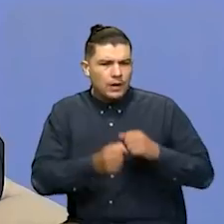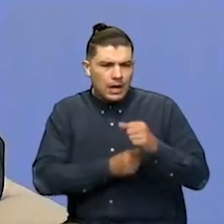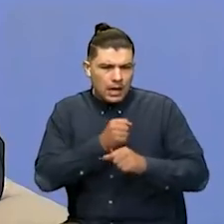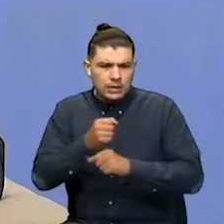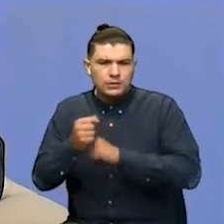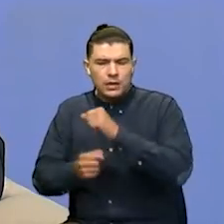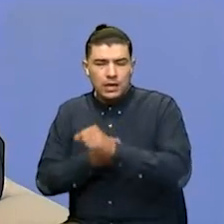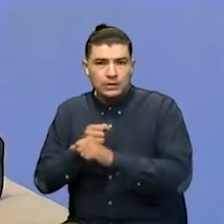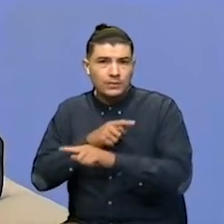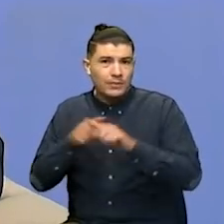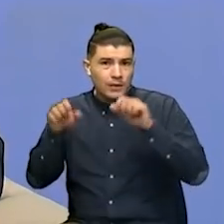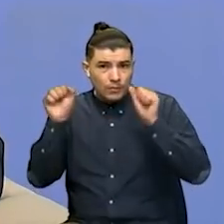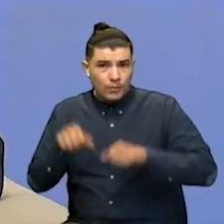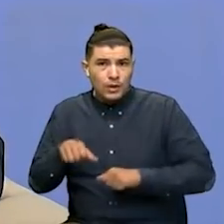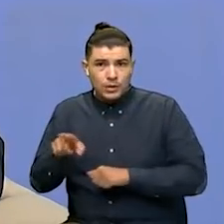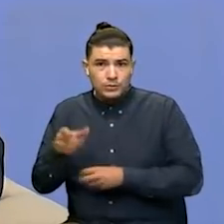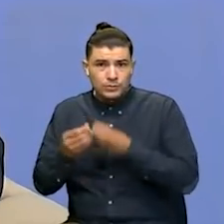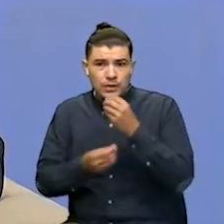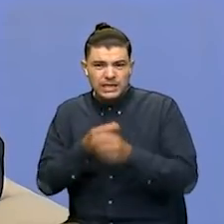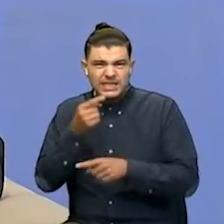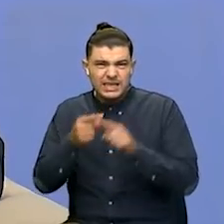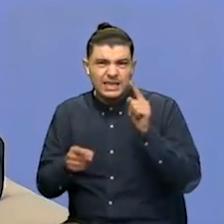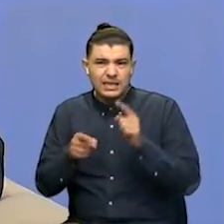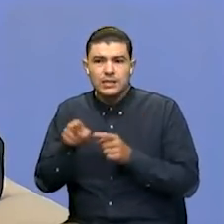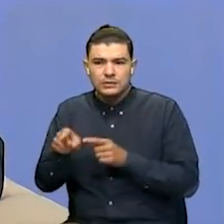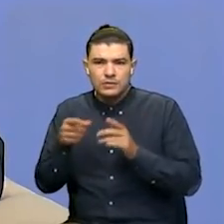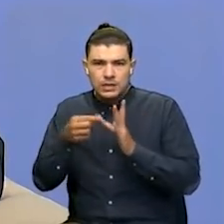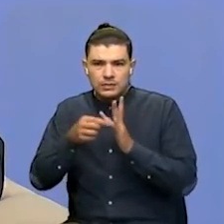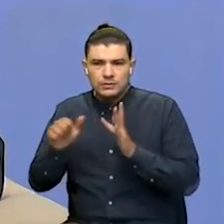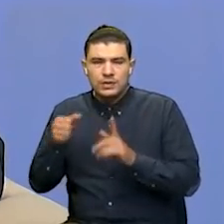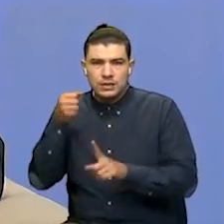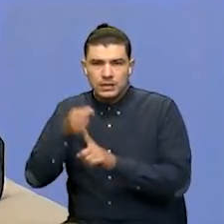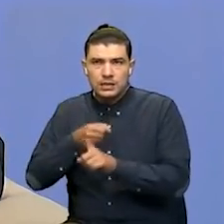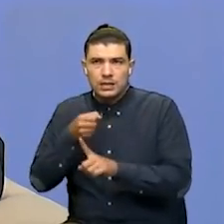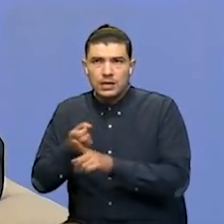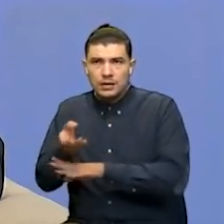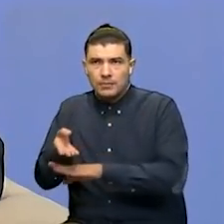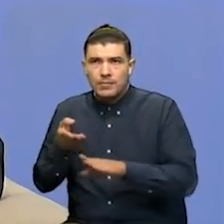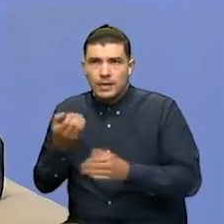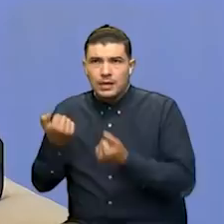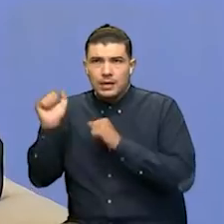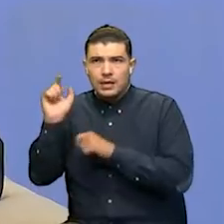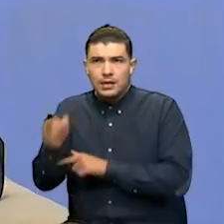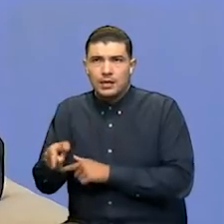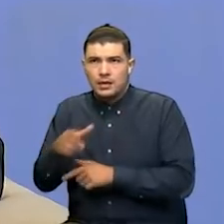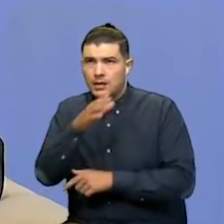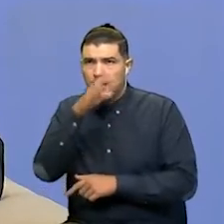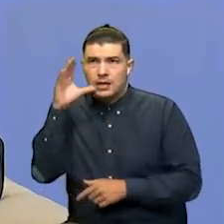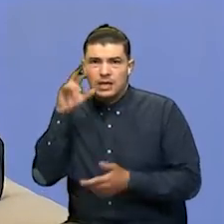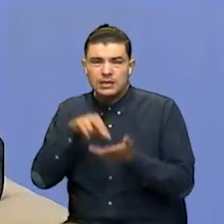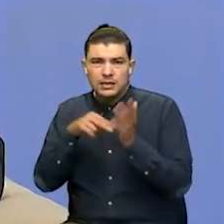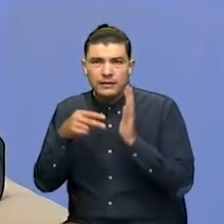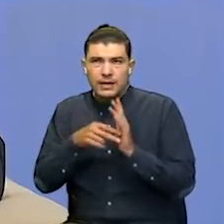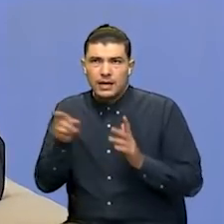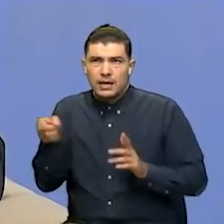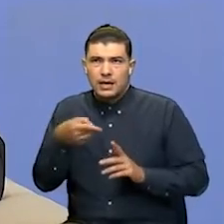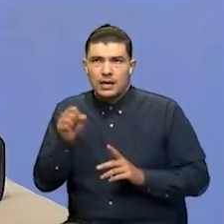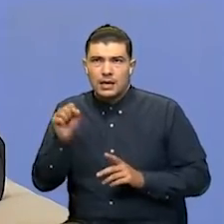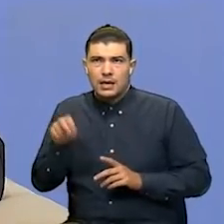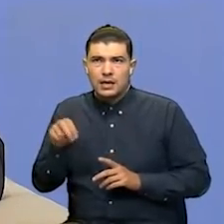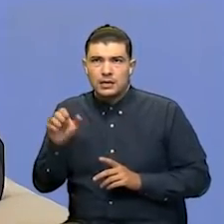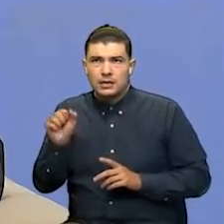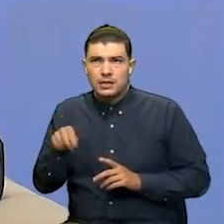que sí podría hacer, digamos, en este caso sería la esposa, es intentar pedir gananciales sobre esa finca. ¿Qué son gananciales? Lo que se